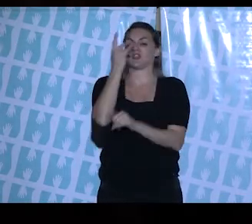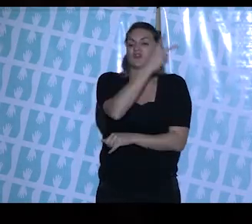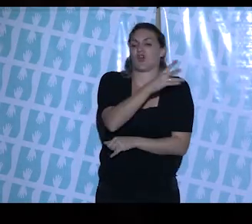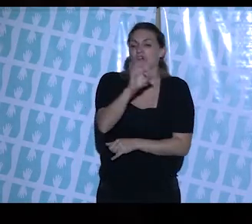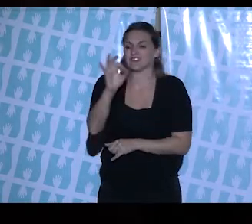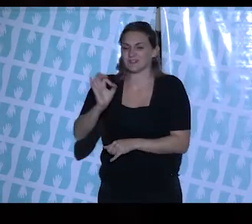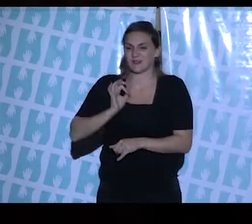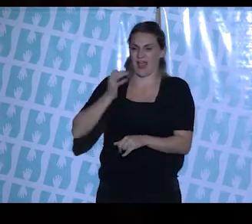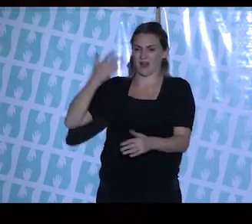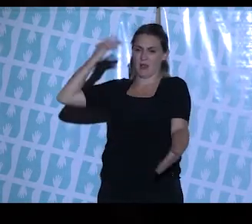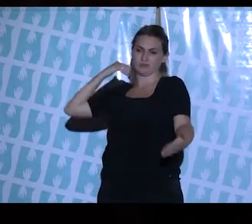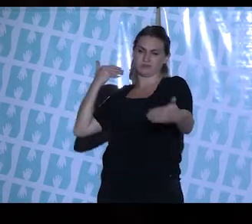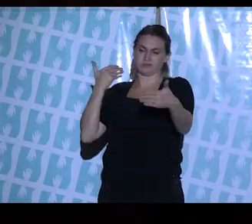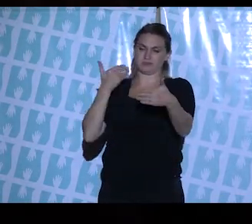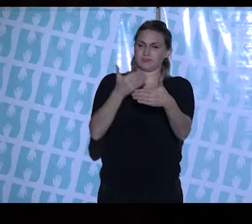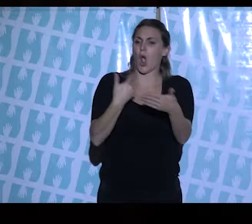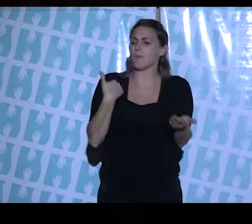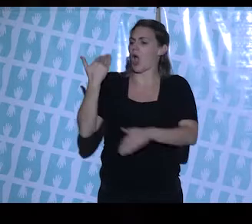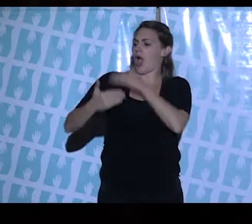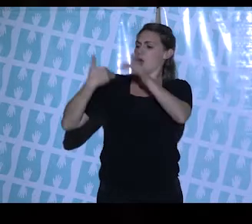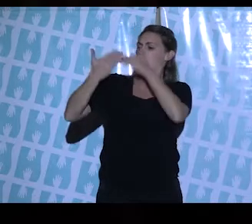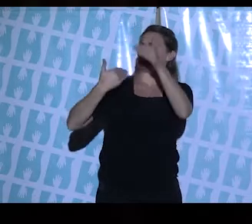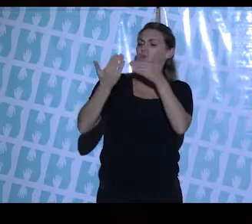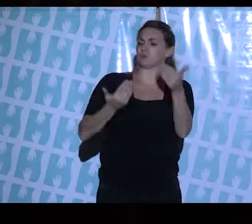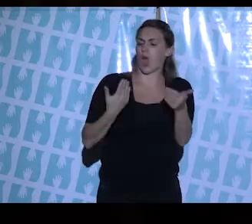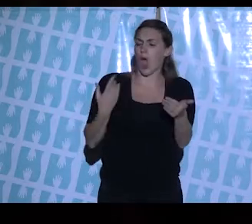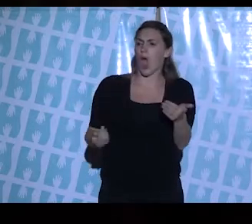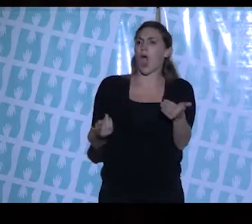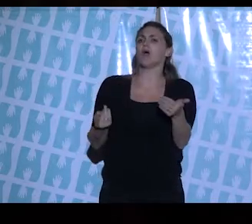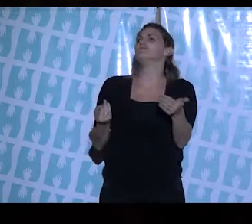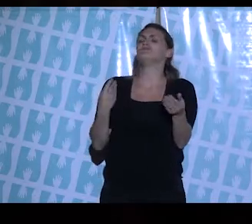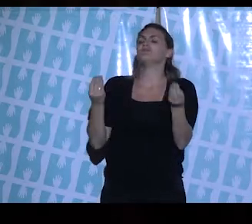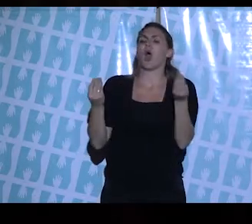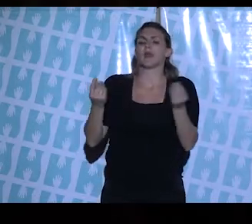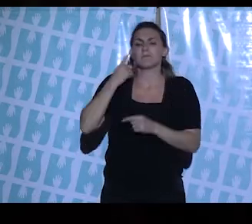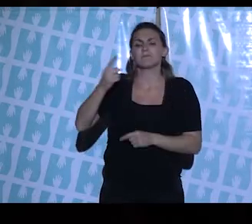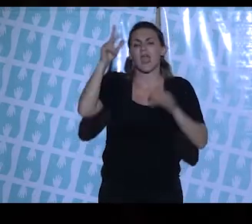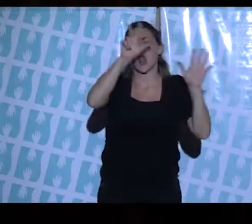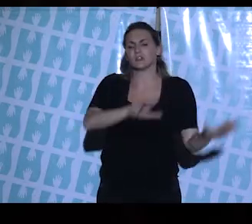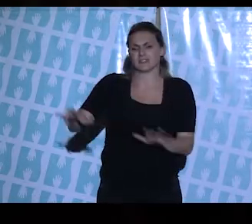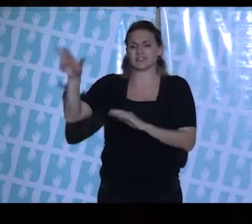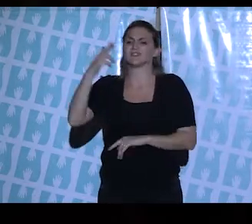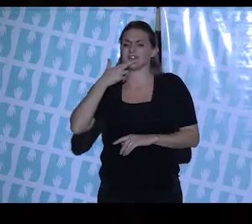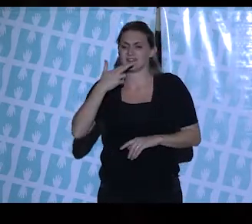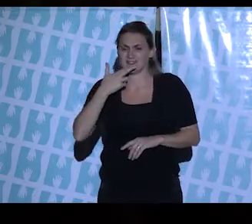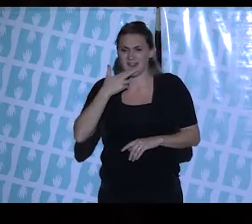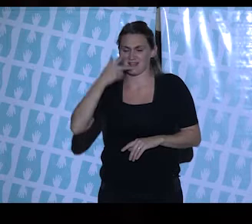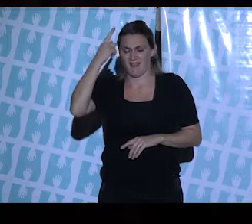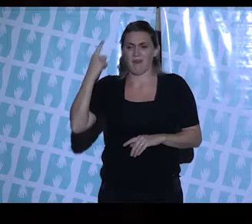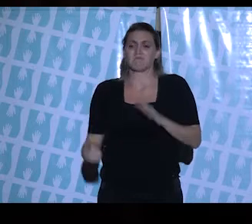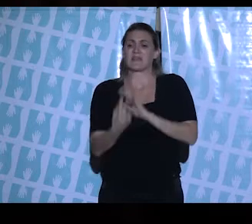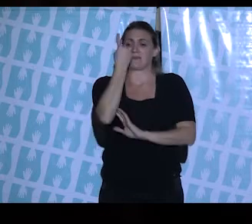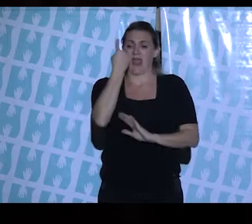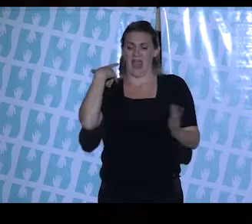de desarrollo y avances en la enfermedad de Parkinson. 200 años porque en 1817 se publicó